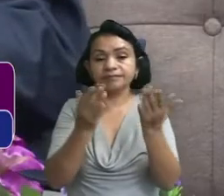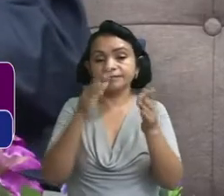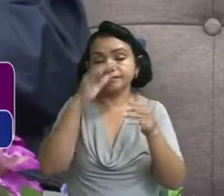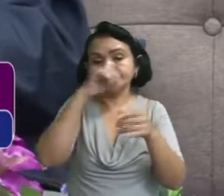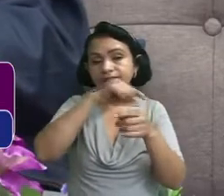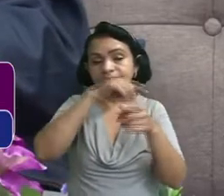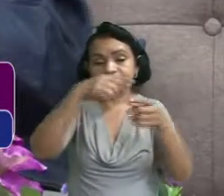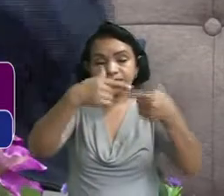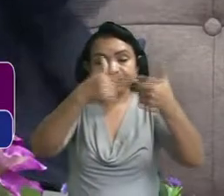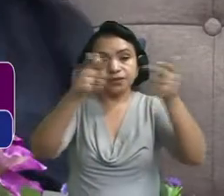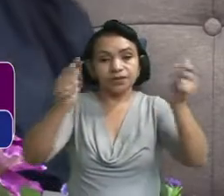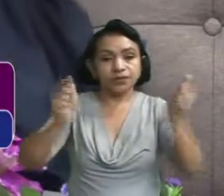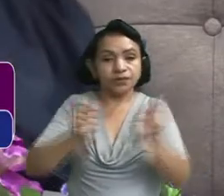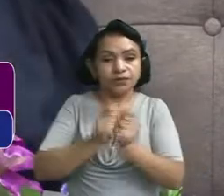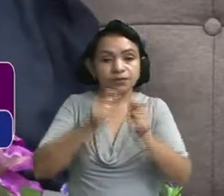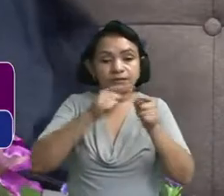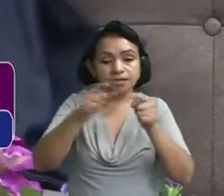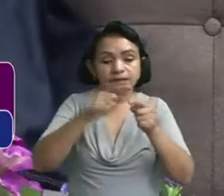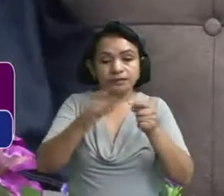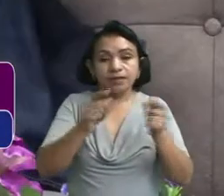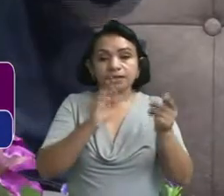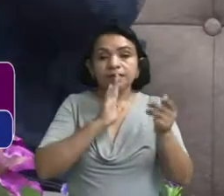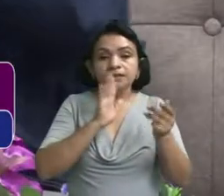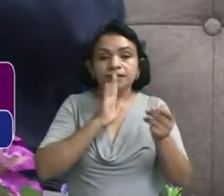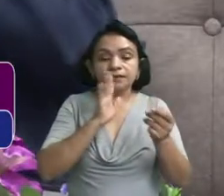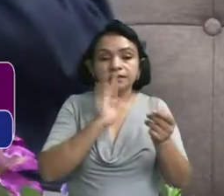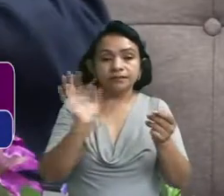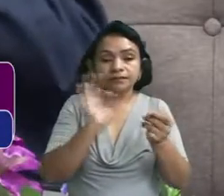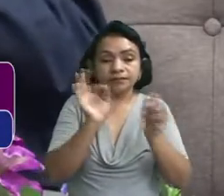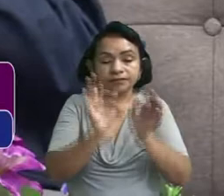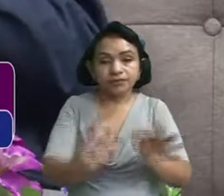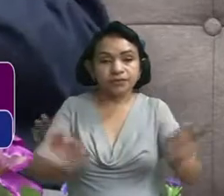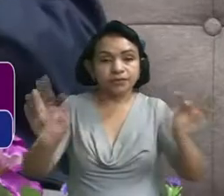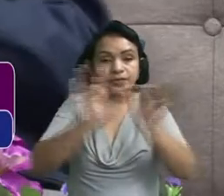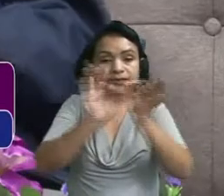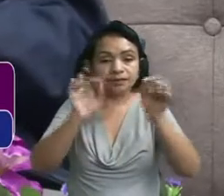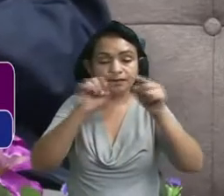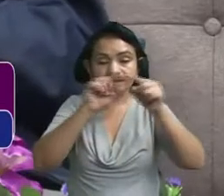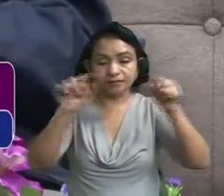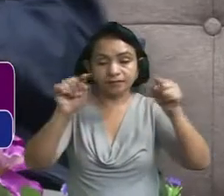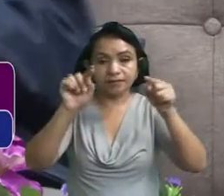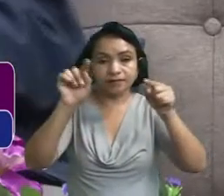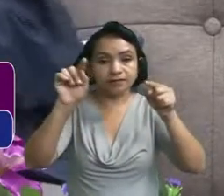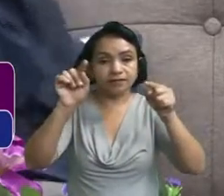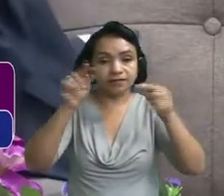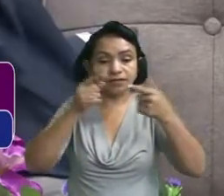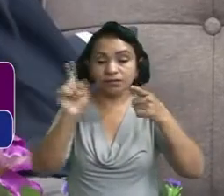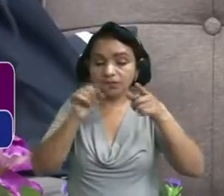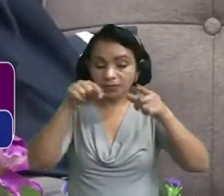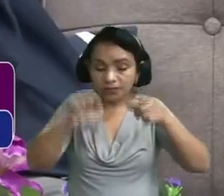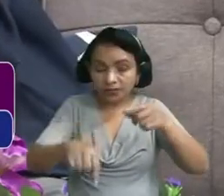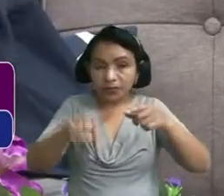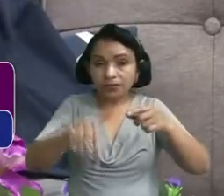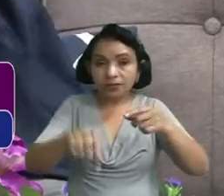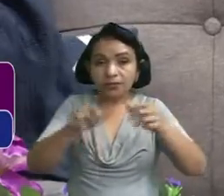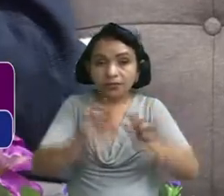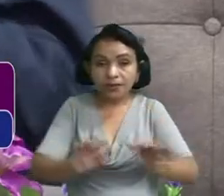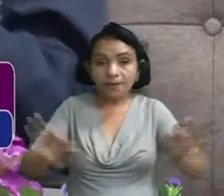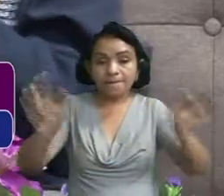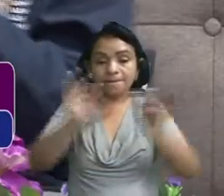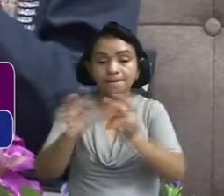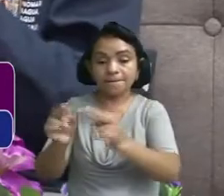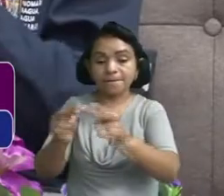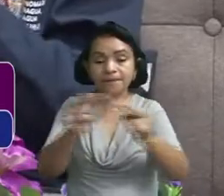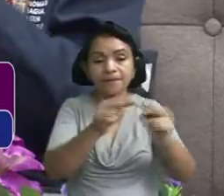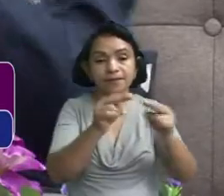sabemos que ese diálogo es importante a nivel de superestructura, pero es más importante desde abajo, porque ahí es donde se da la convivencia humana. Exacto. Y si hay